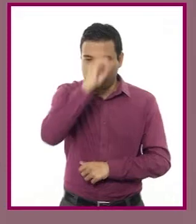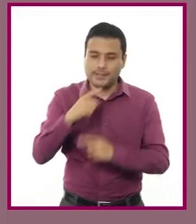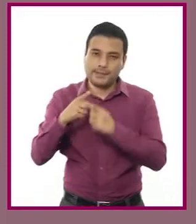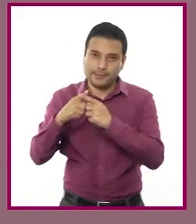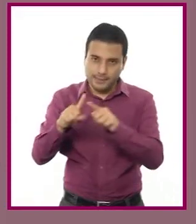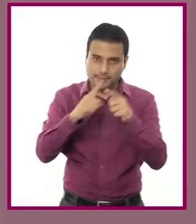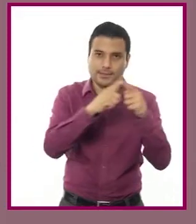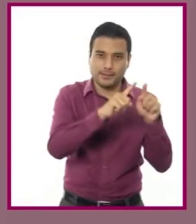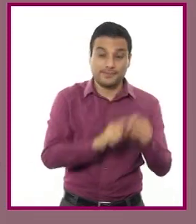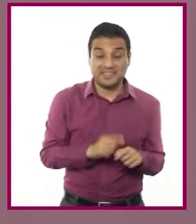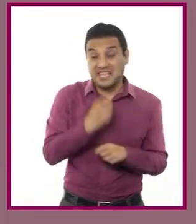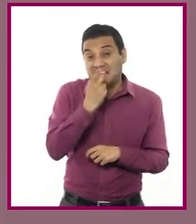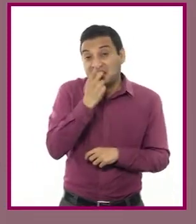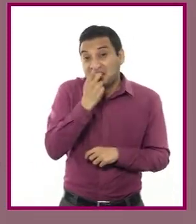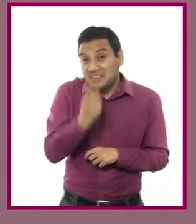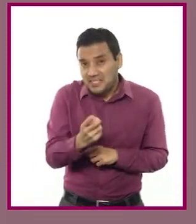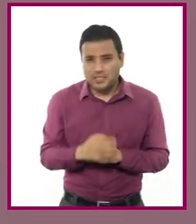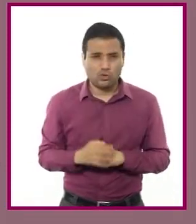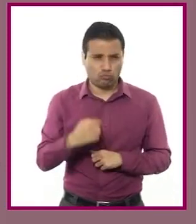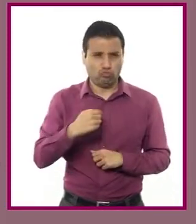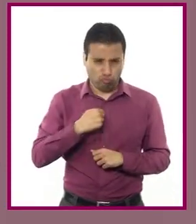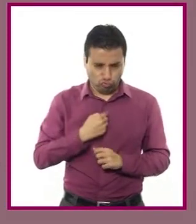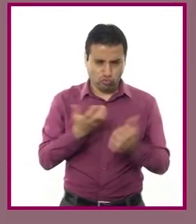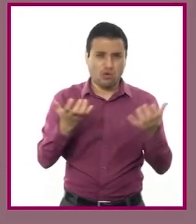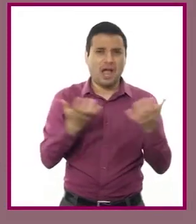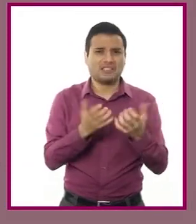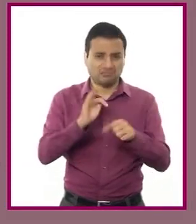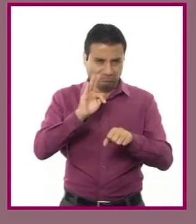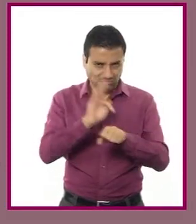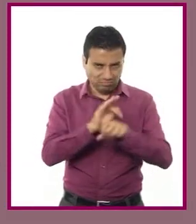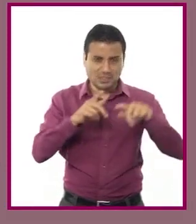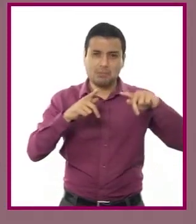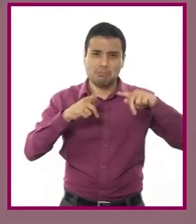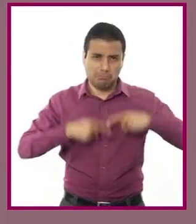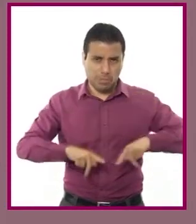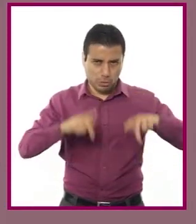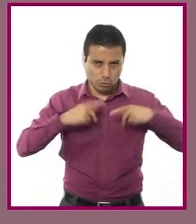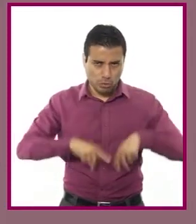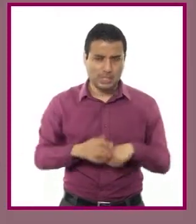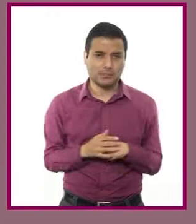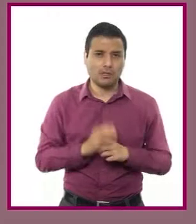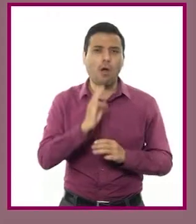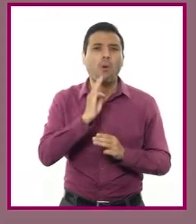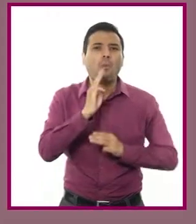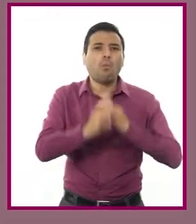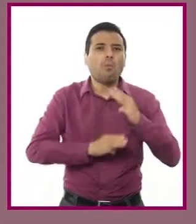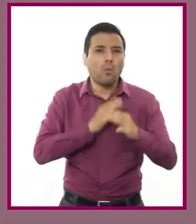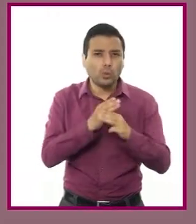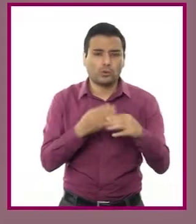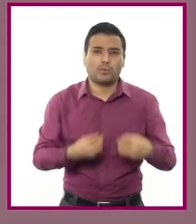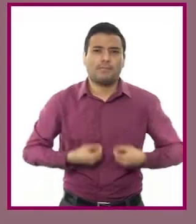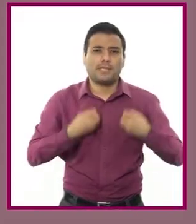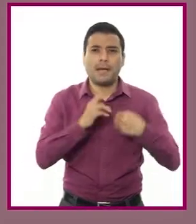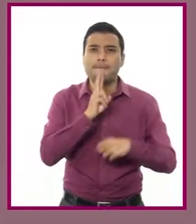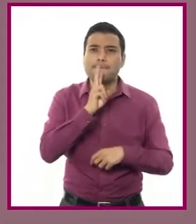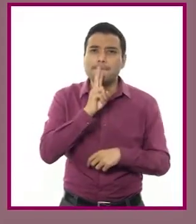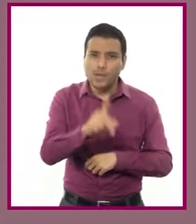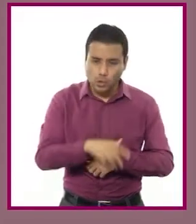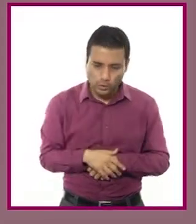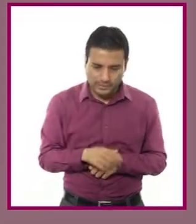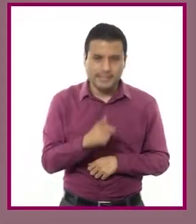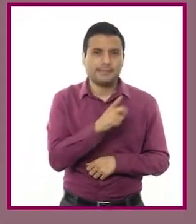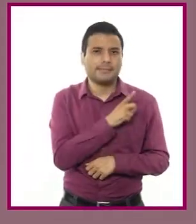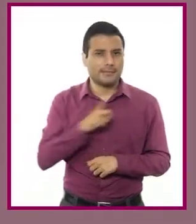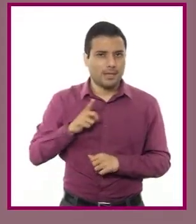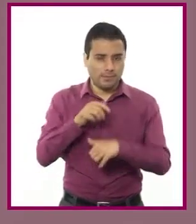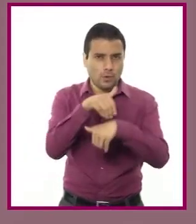justificaban argumentando que su acción beneficiaría a la humanidad y que las personas de todo el mundo vivirían mejor si adaptaban en su